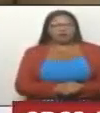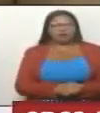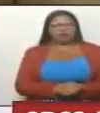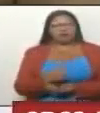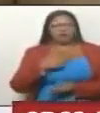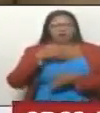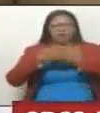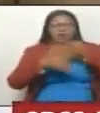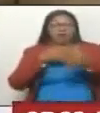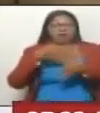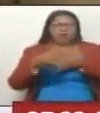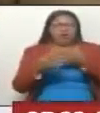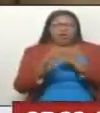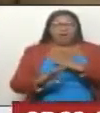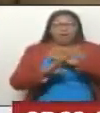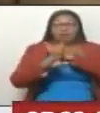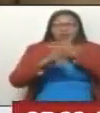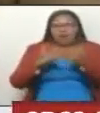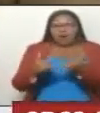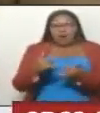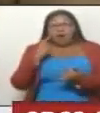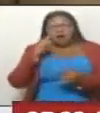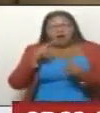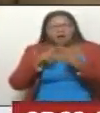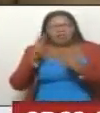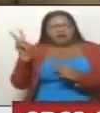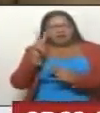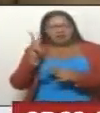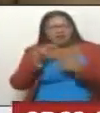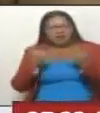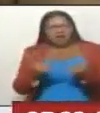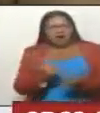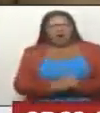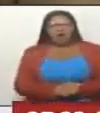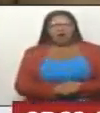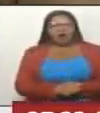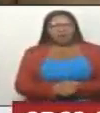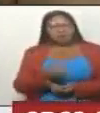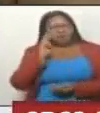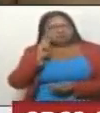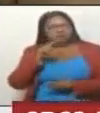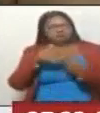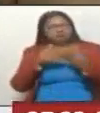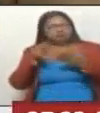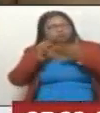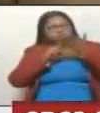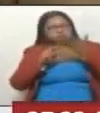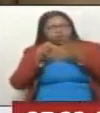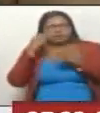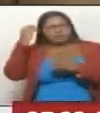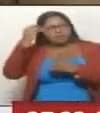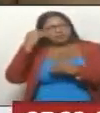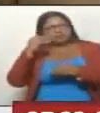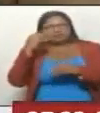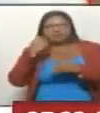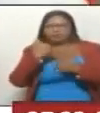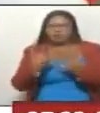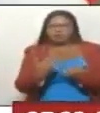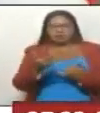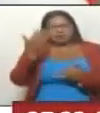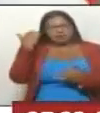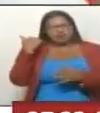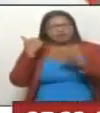presentó, y el impacto de estas medidas coercitivas en contra de Venezuela, cómo nos han impactado, y si quería su lectura de lo que fue el mensaje el día de ayer. Cómo